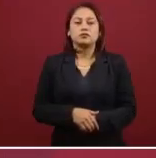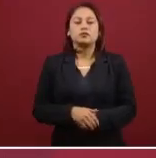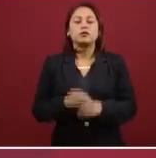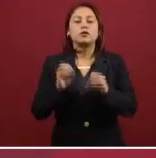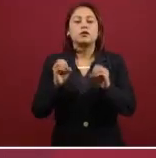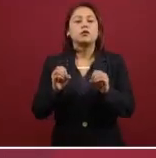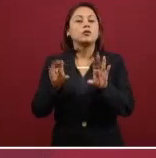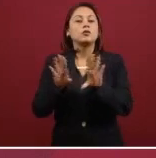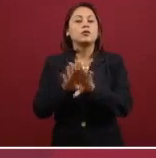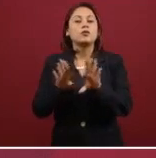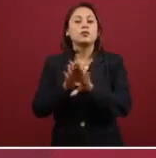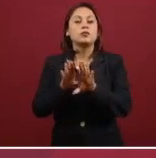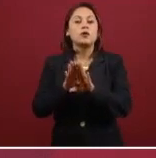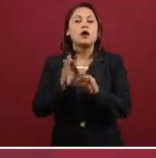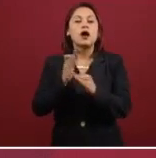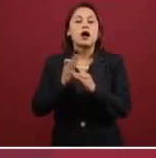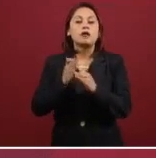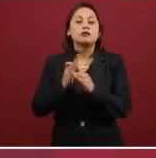ajustícialo,